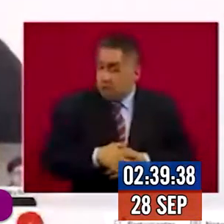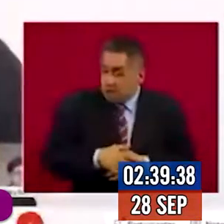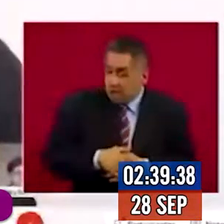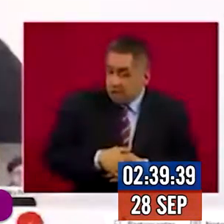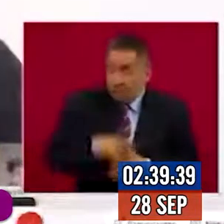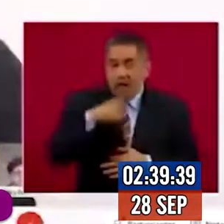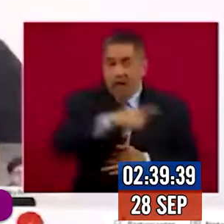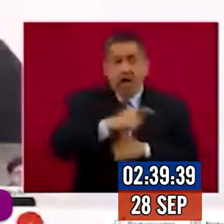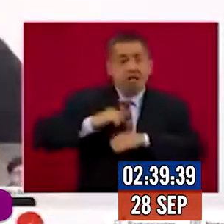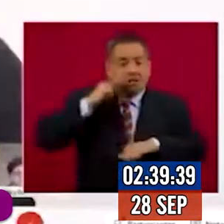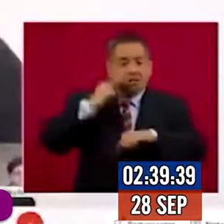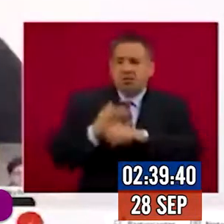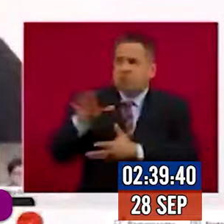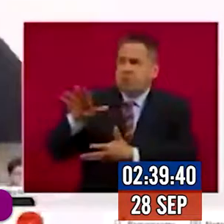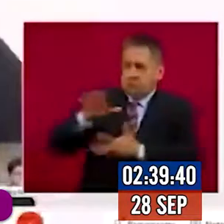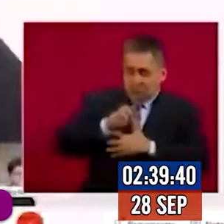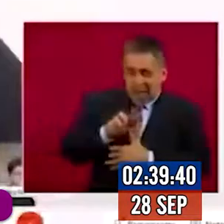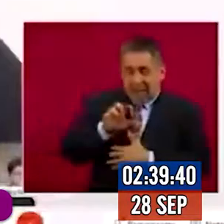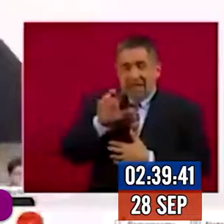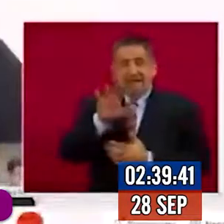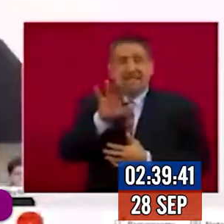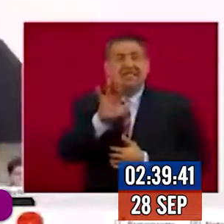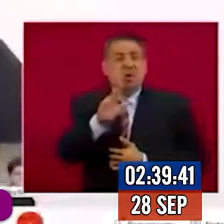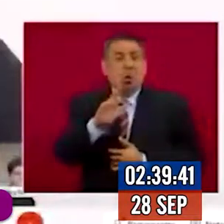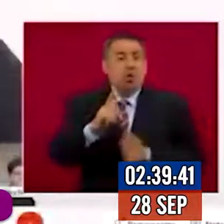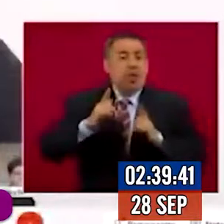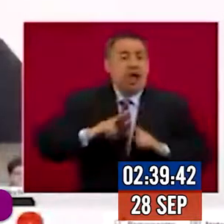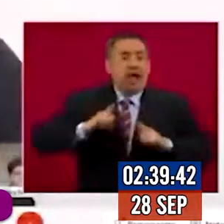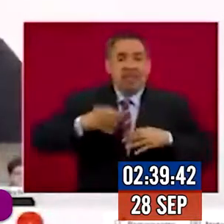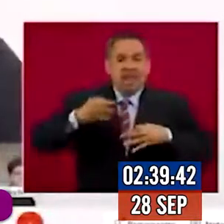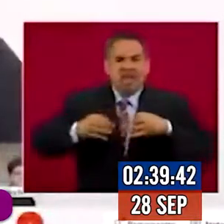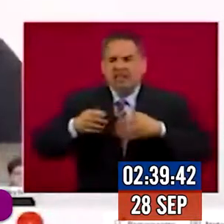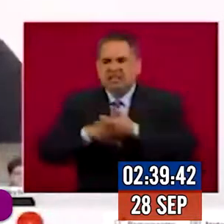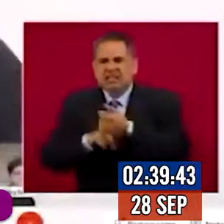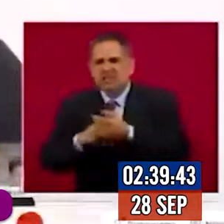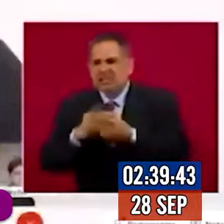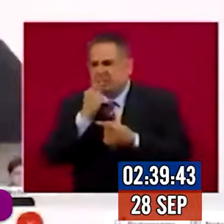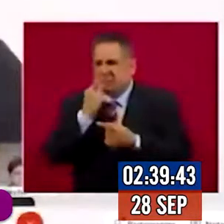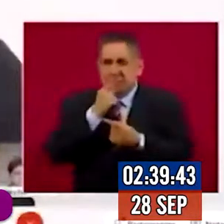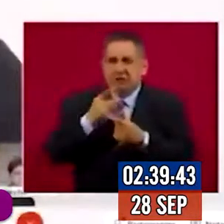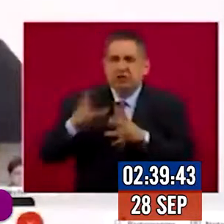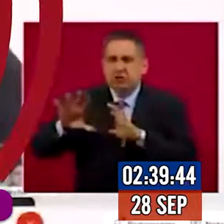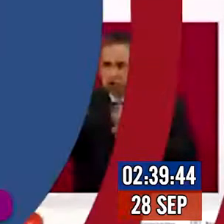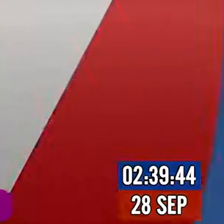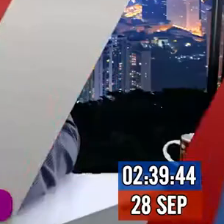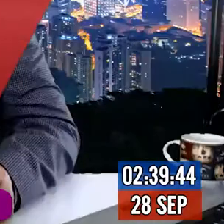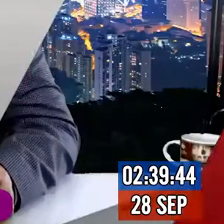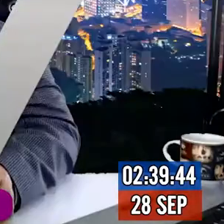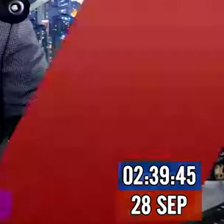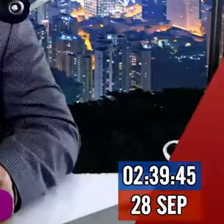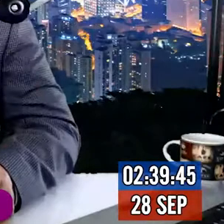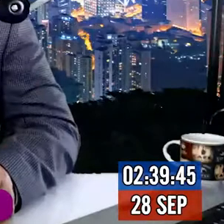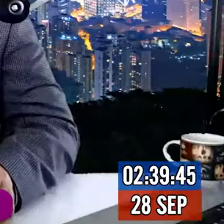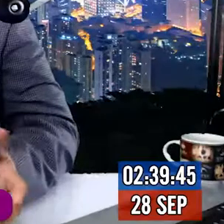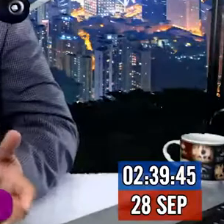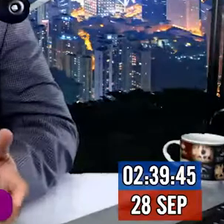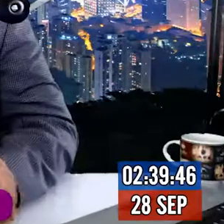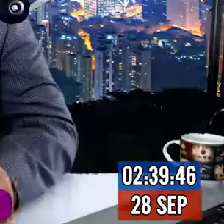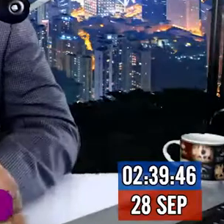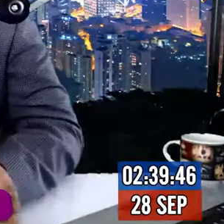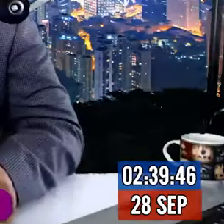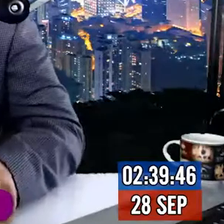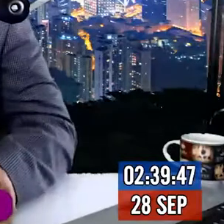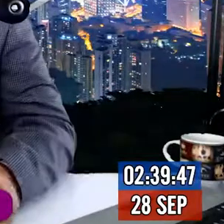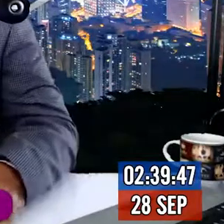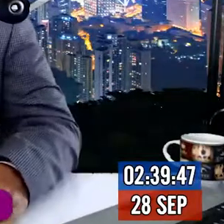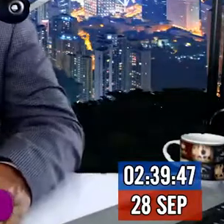puso a su disposición cerca de 50 agentes policiacos y todo el aparato administrativo para cuidar en eso abajo